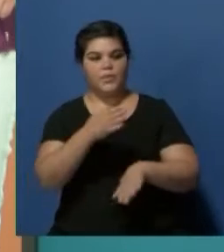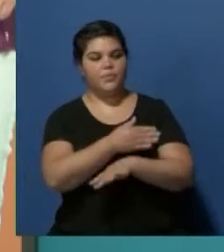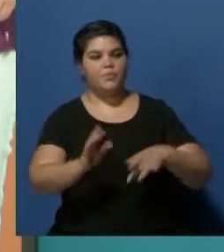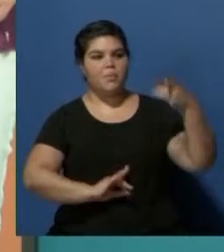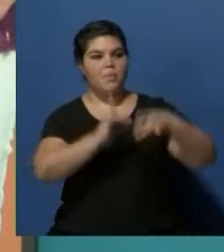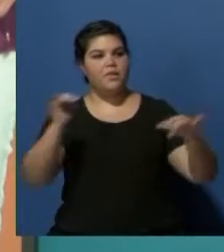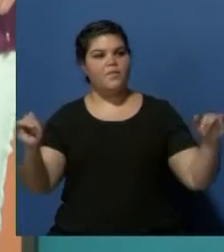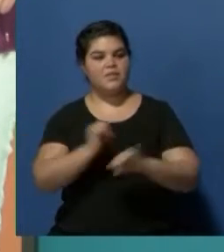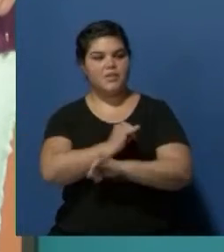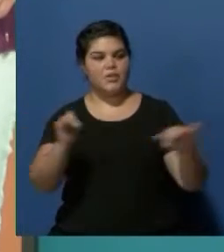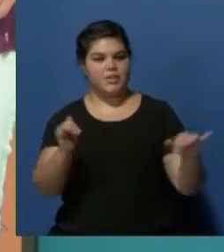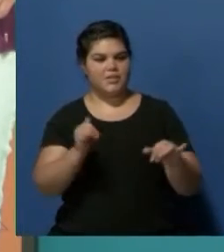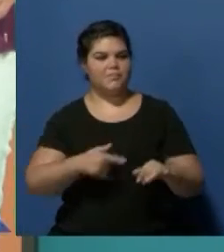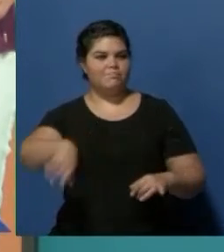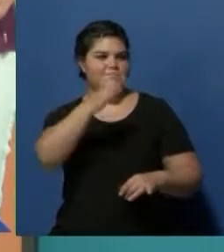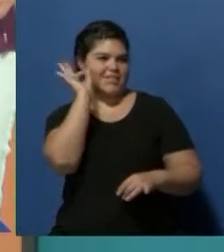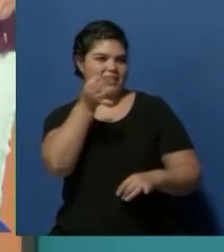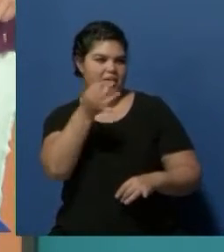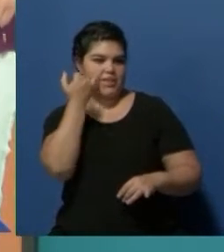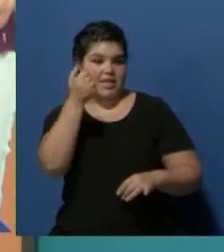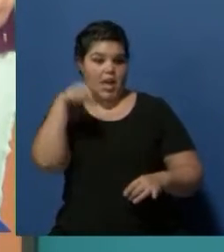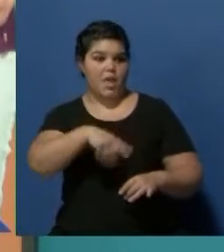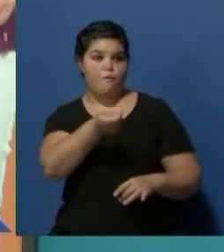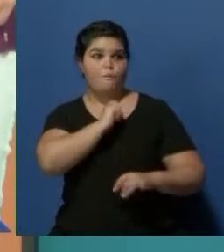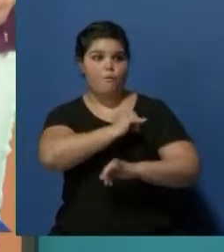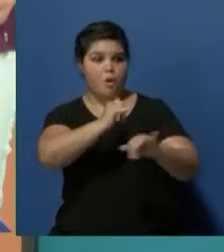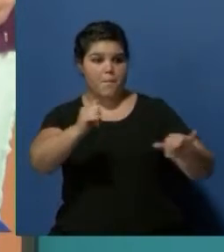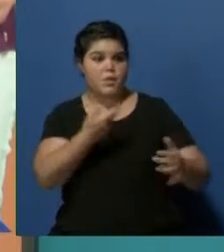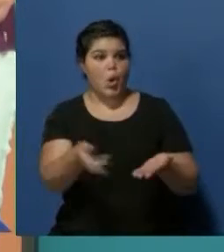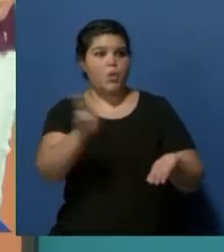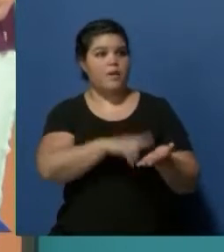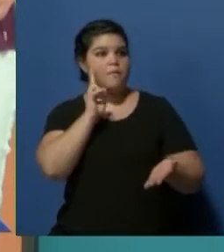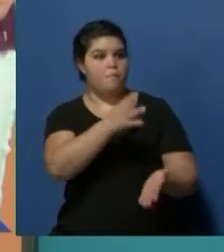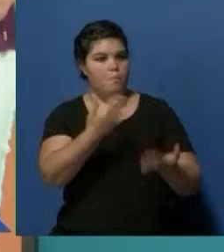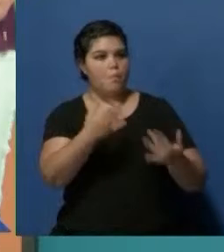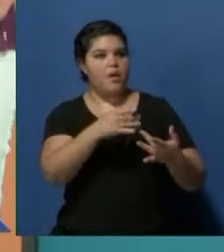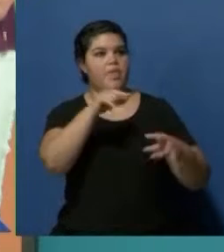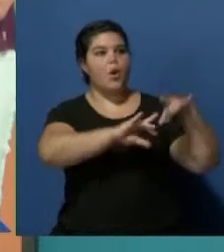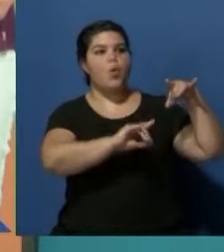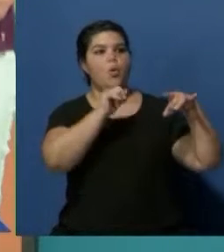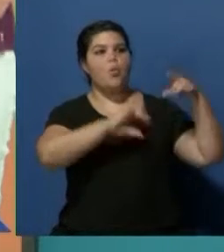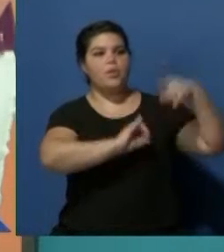continuamos en Universidad Noticias. Saben ya que toda la información que ven aquí en el programa pueden ir a buscarla a nuestro portal